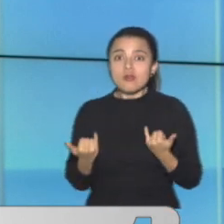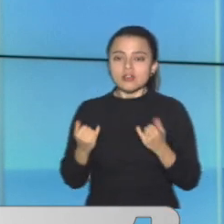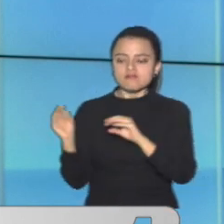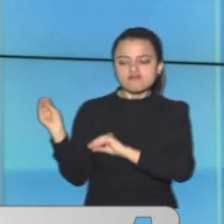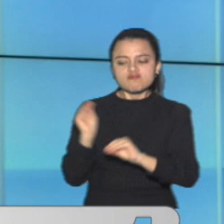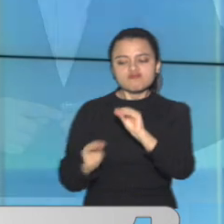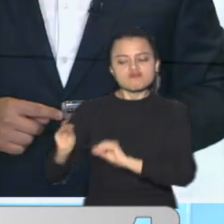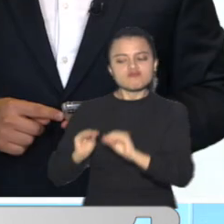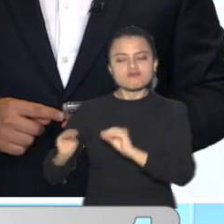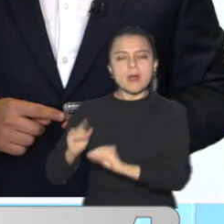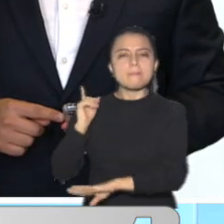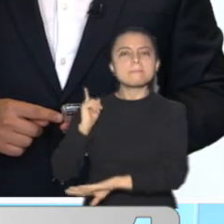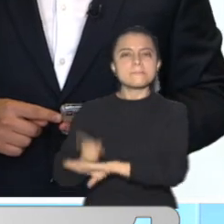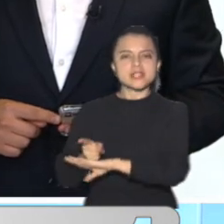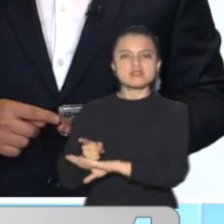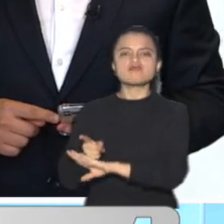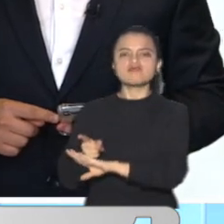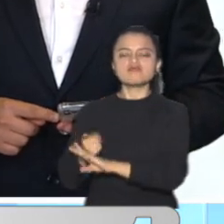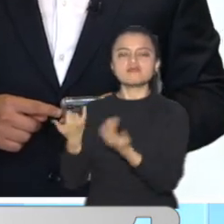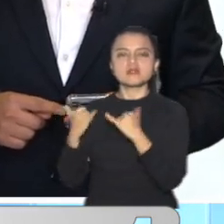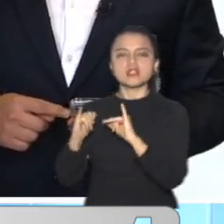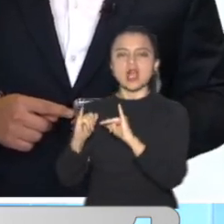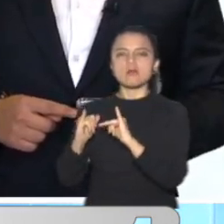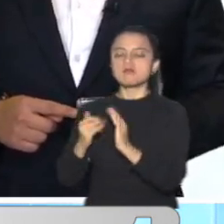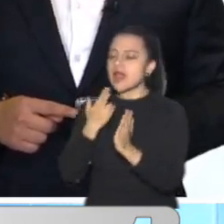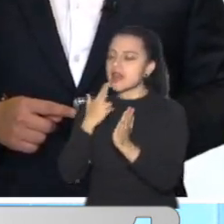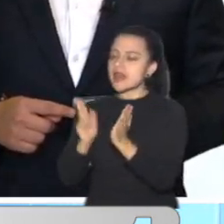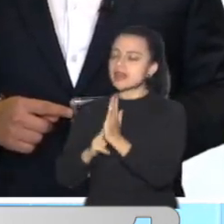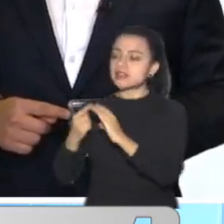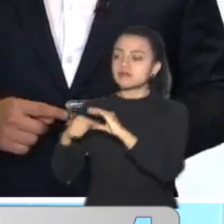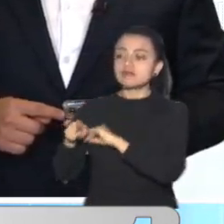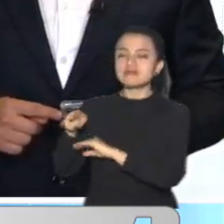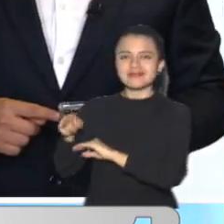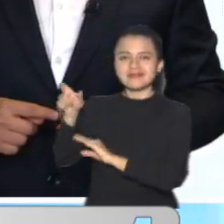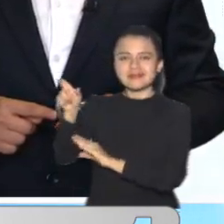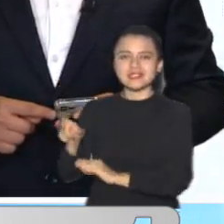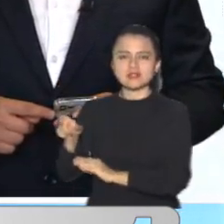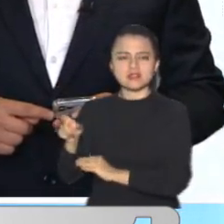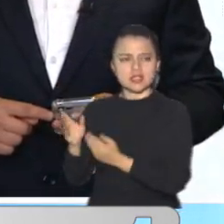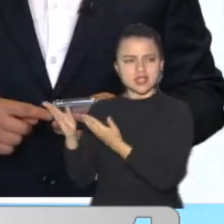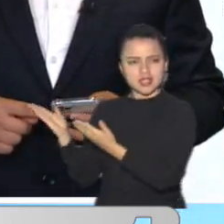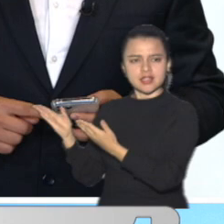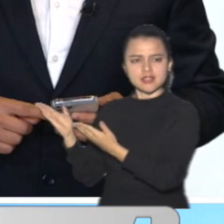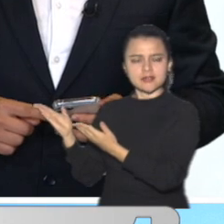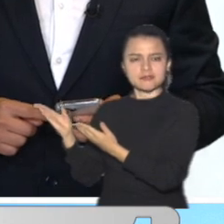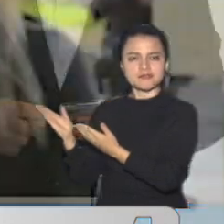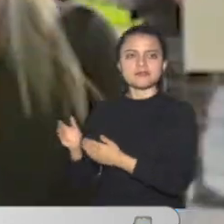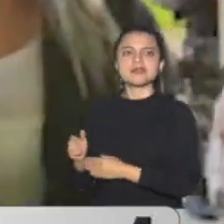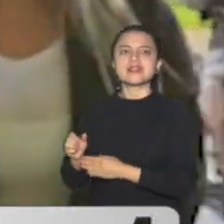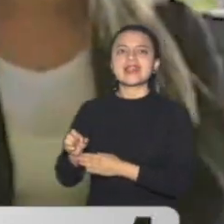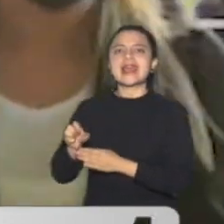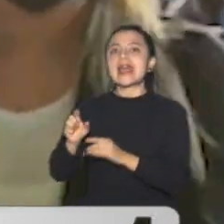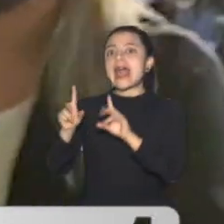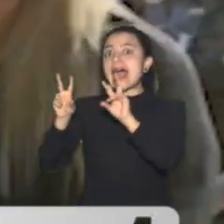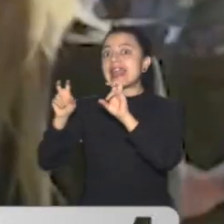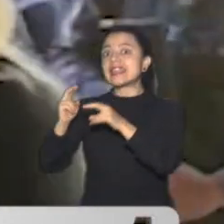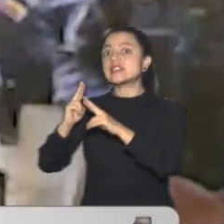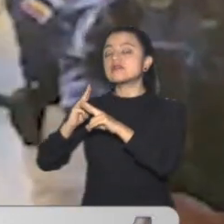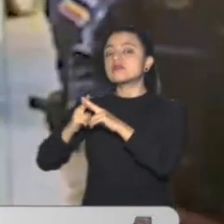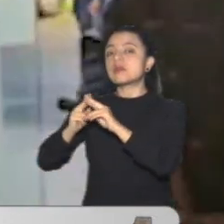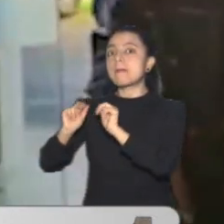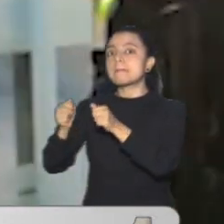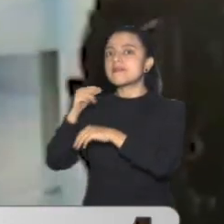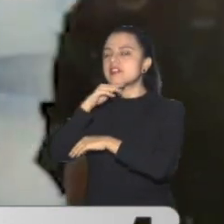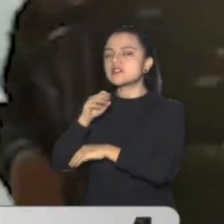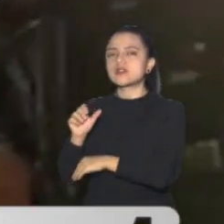de nini johana úsuga david alias la negra hermana de alias otoniel quien también fue extraditado hacia ese país en las imágenes